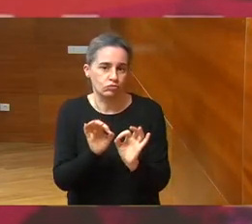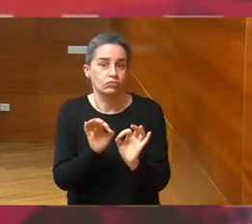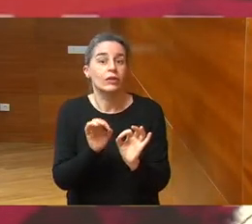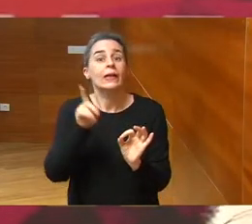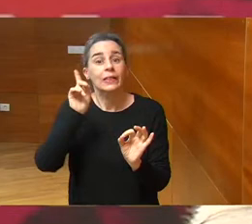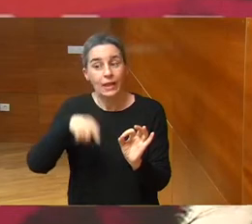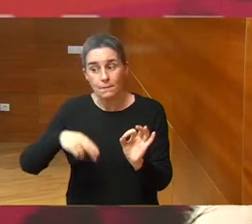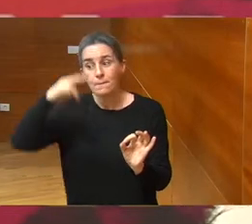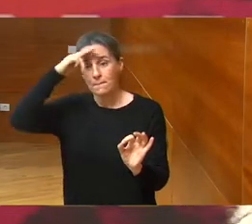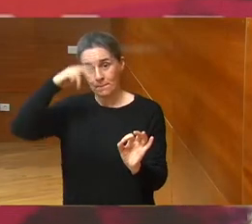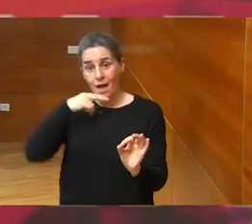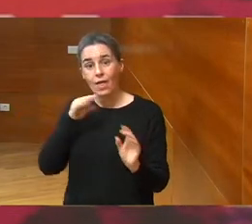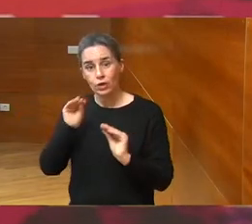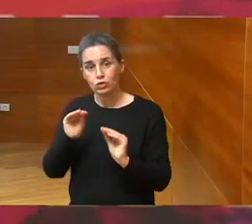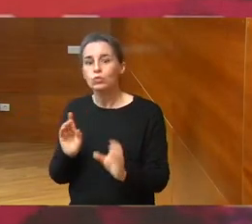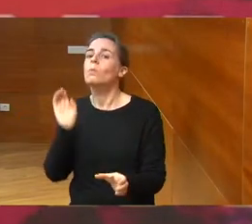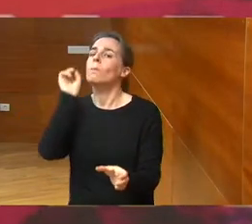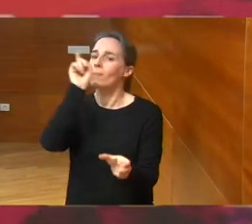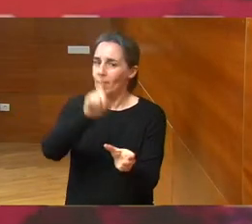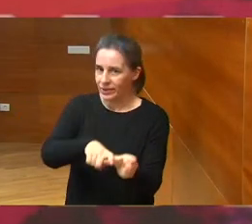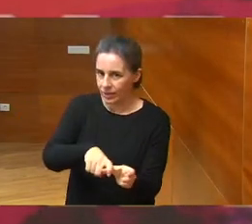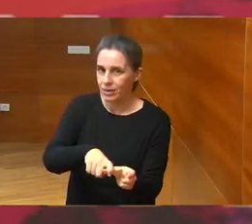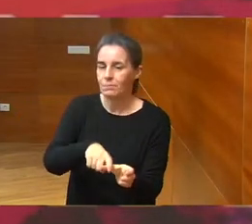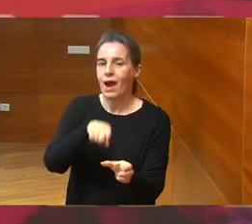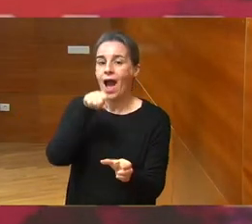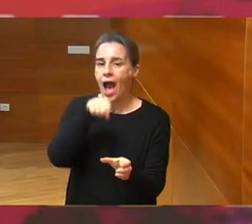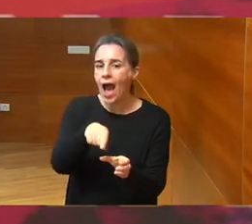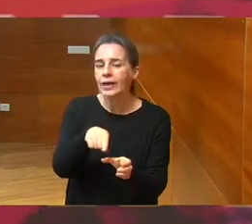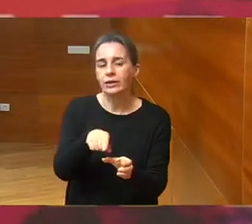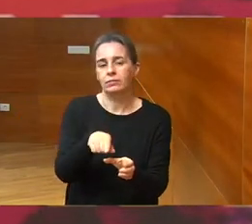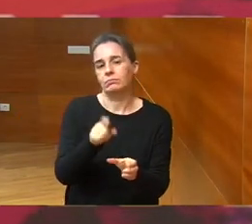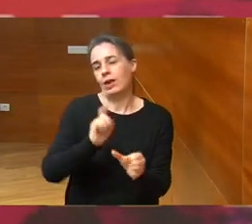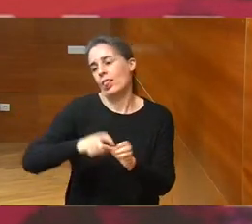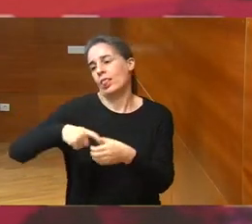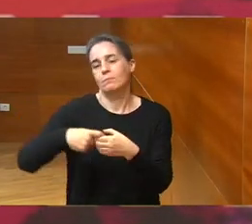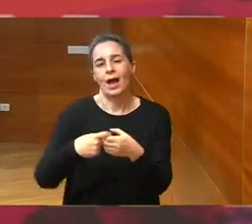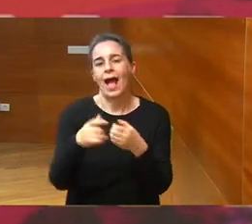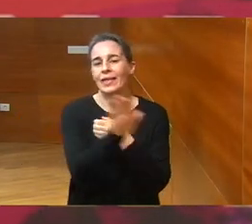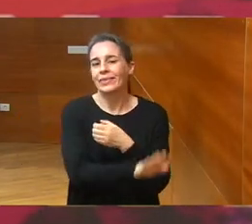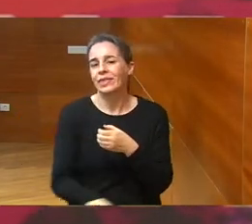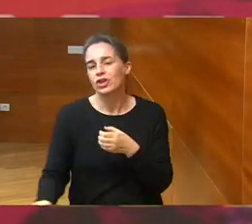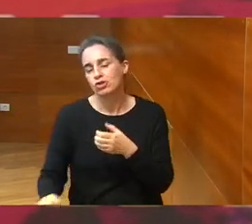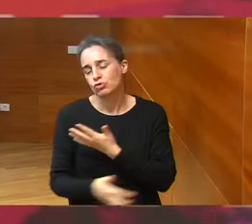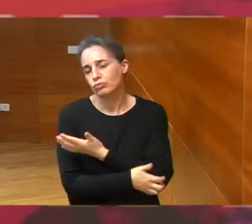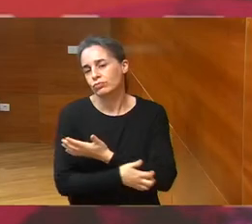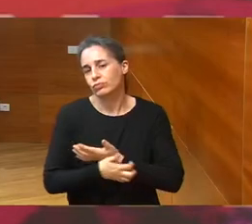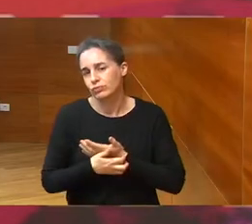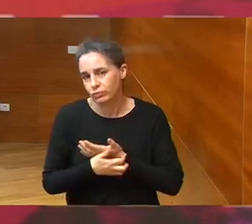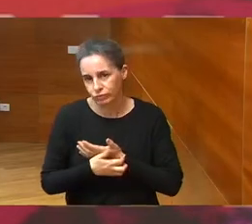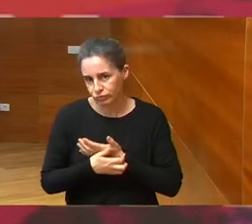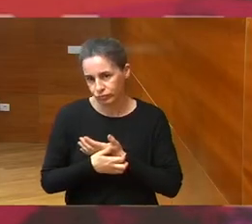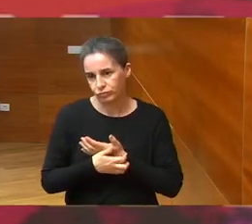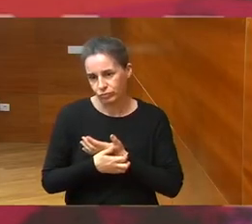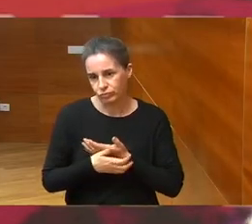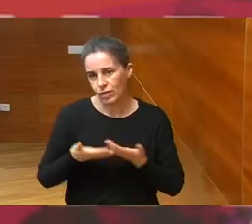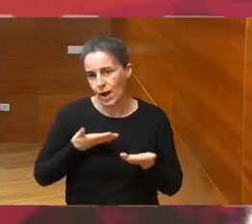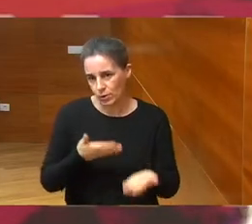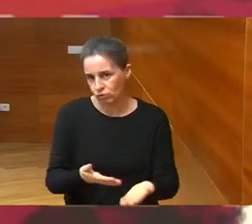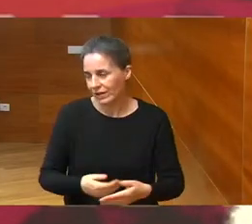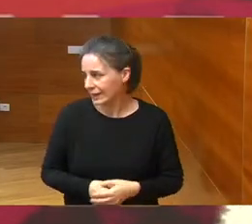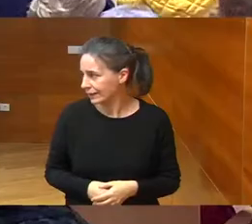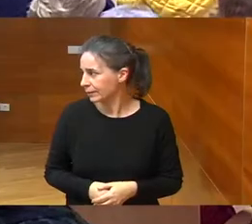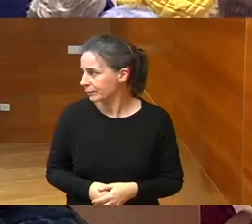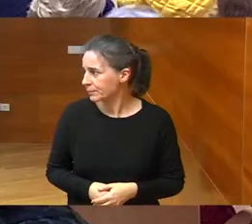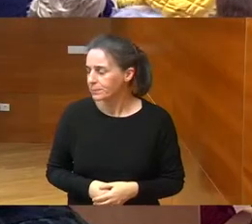agrupaba con actividades a menos desfavorecidos sobre tema de la música decir